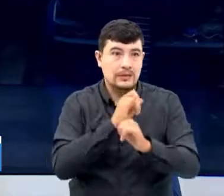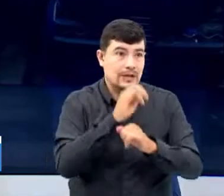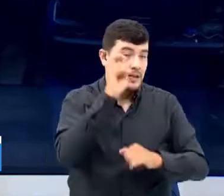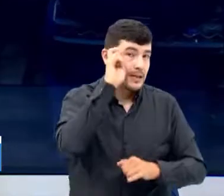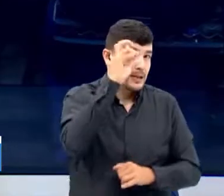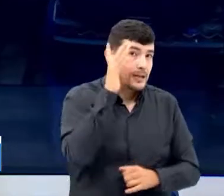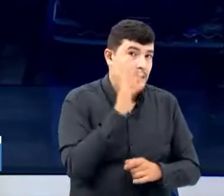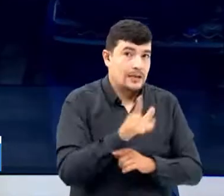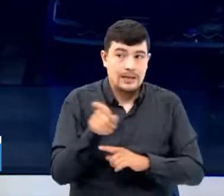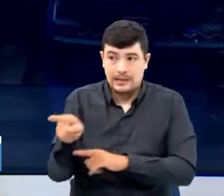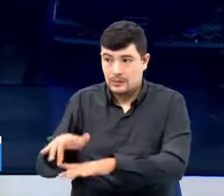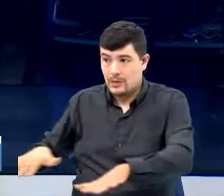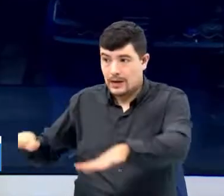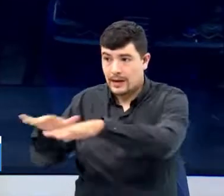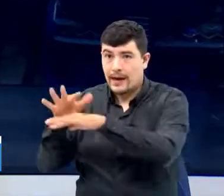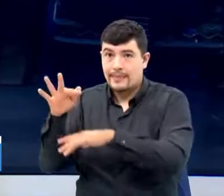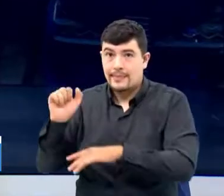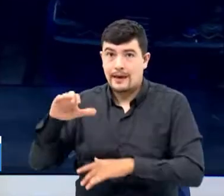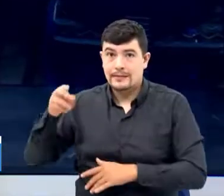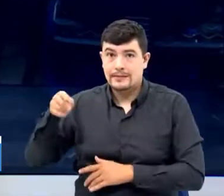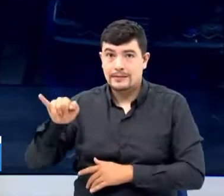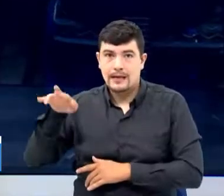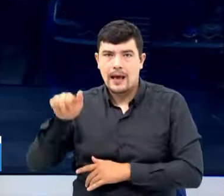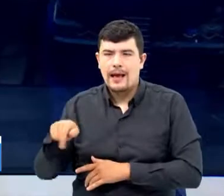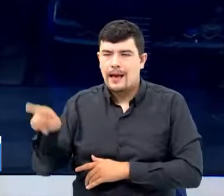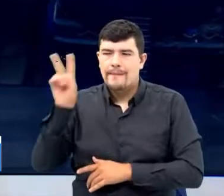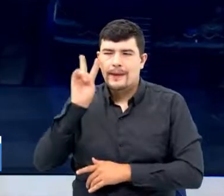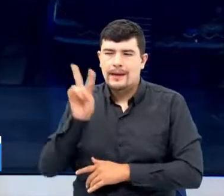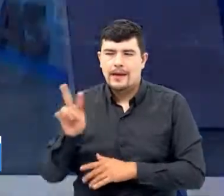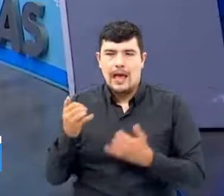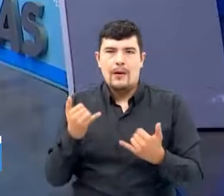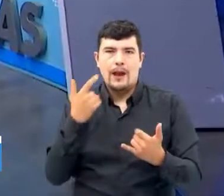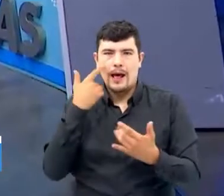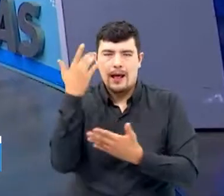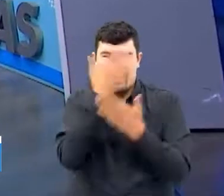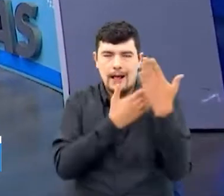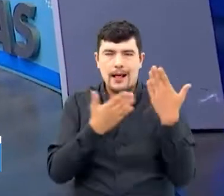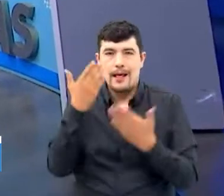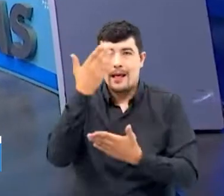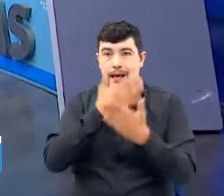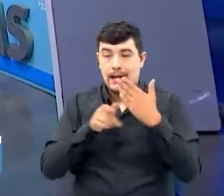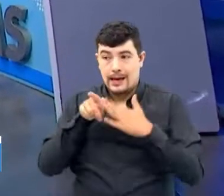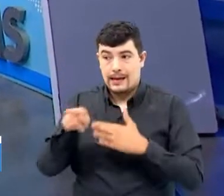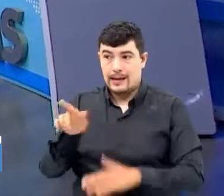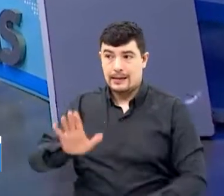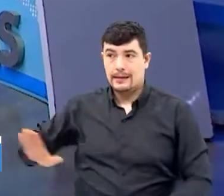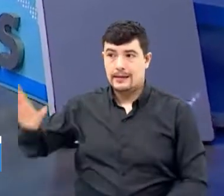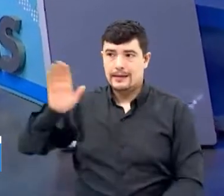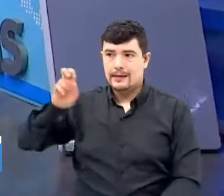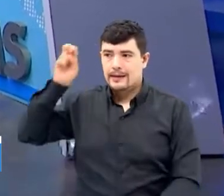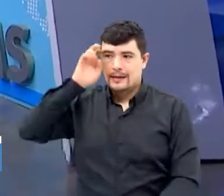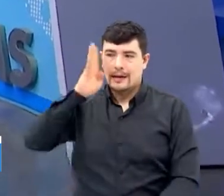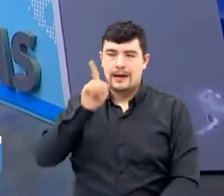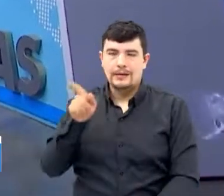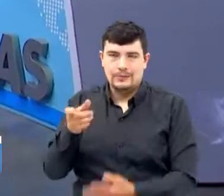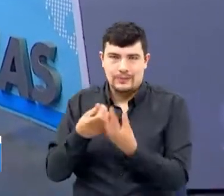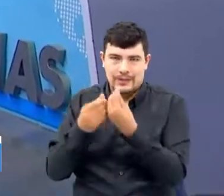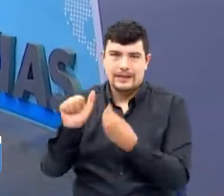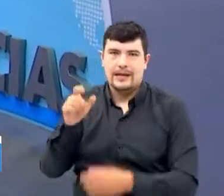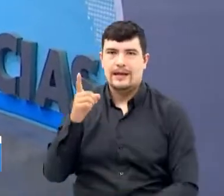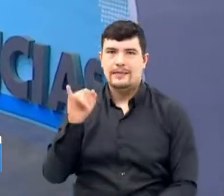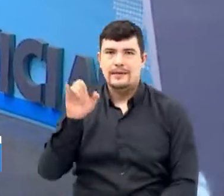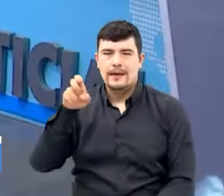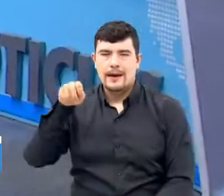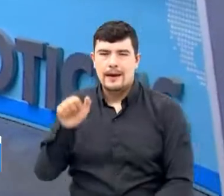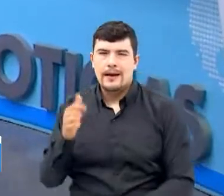Táchira, hacemos este análisis y allí en la agencia de aduanas de norte de Santander se encuentra Diana López. Diana, ¿cuál es el balance que hacen